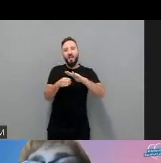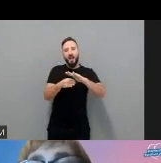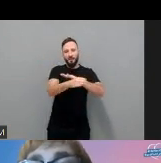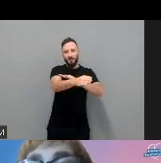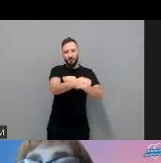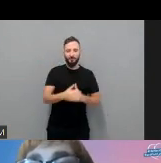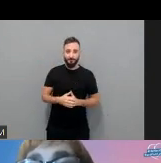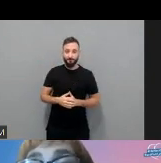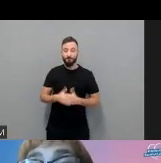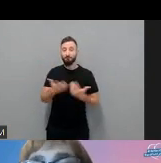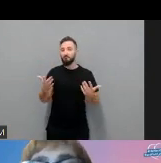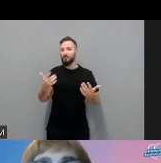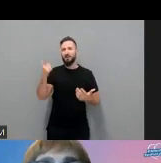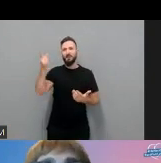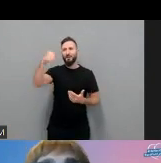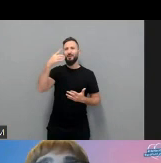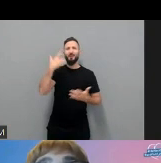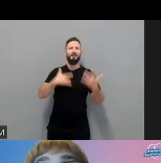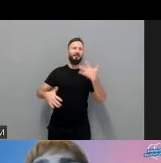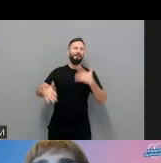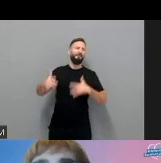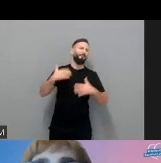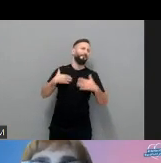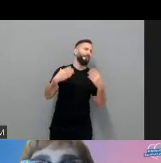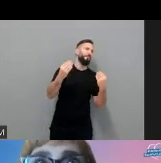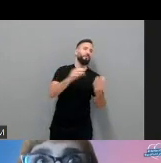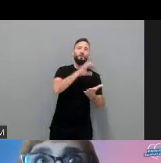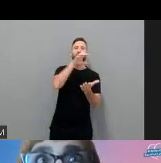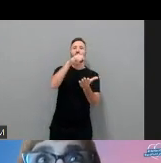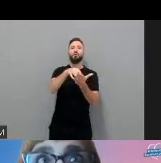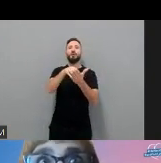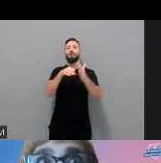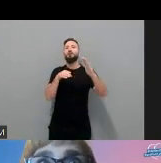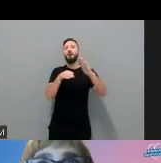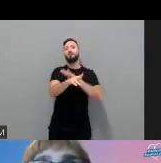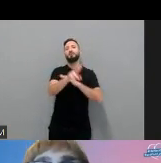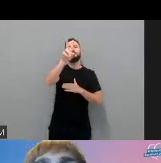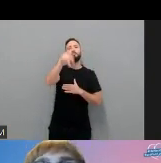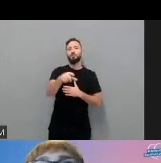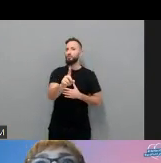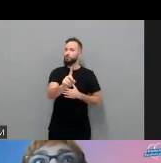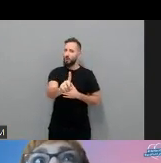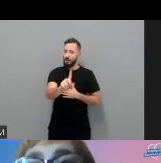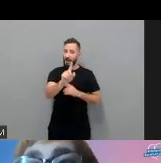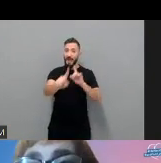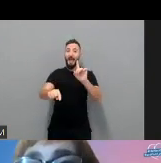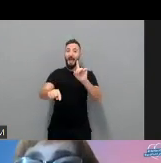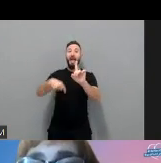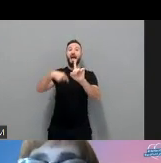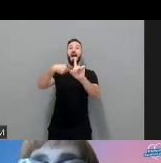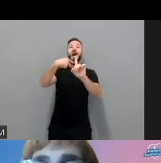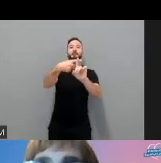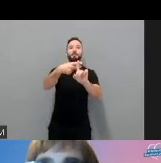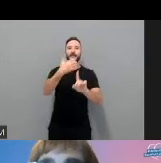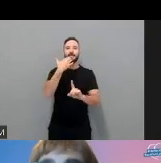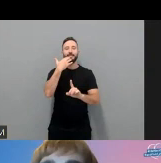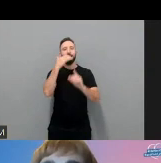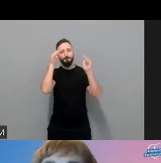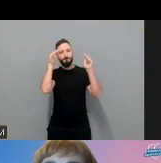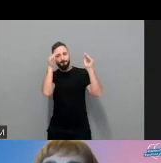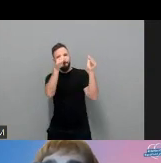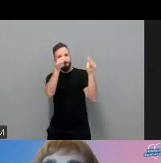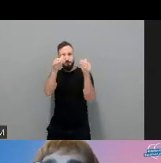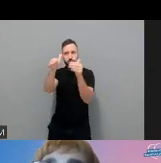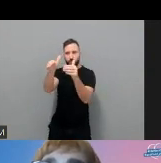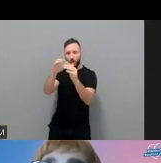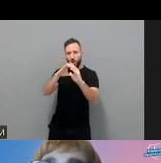poner 1000 excusas, ese colegio no es accesible. Y si además enfocamos la mirada concretamente en